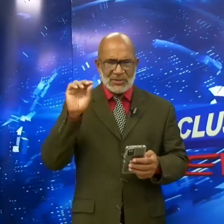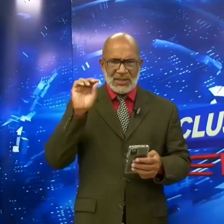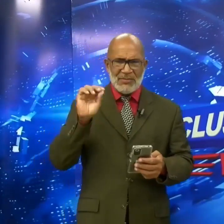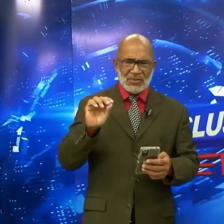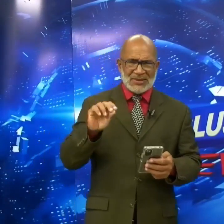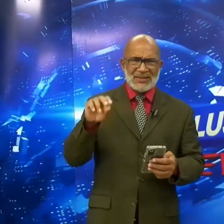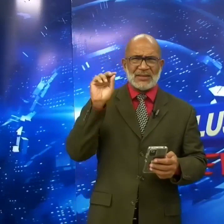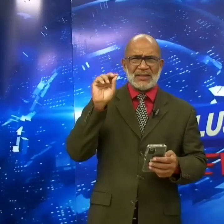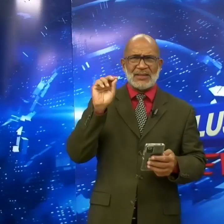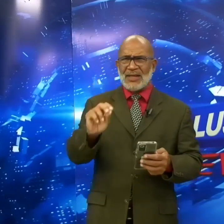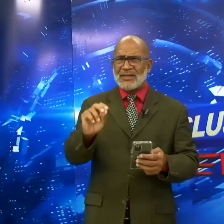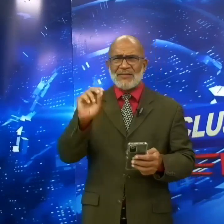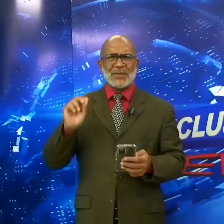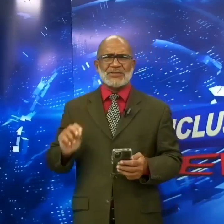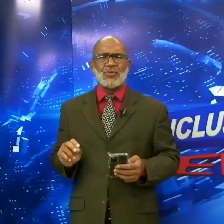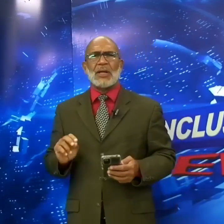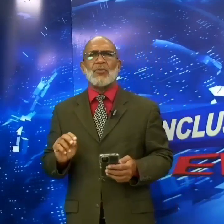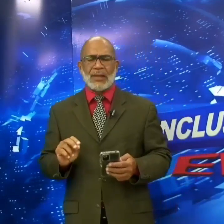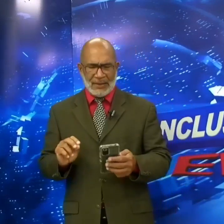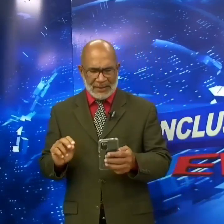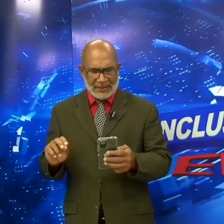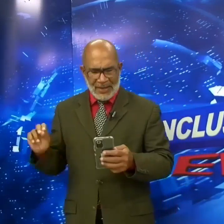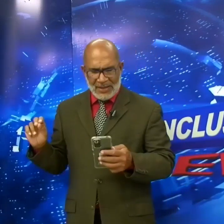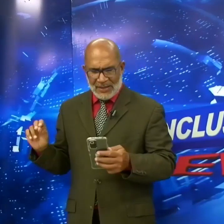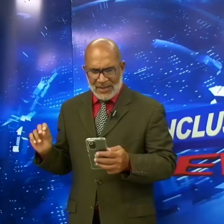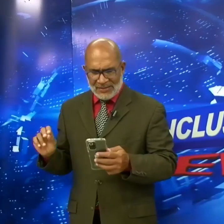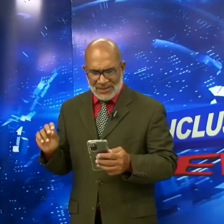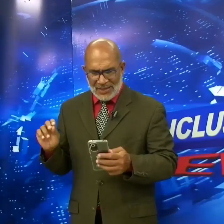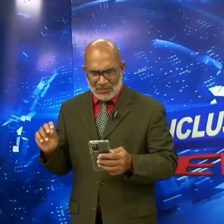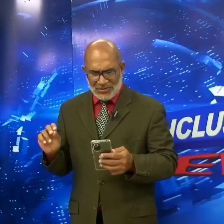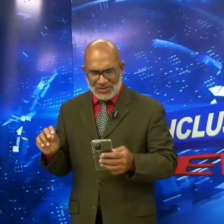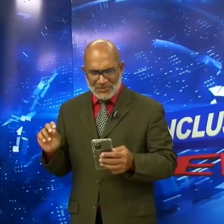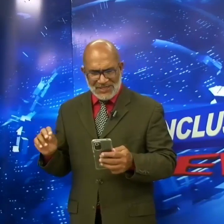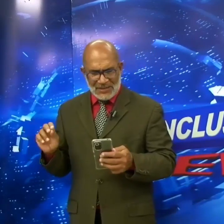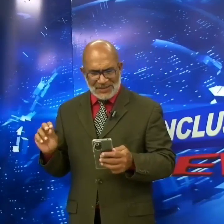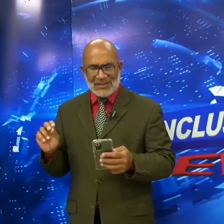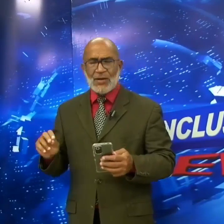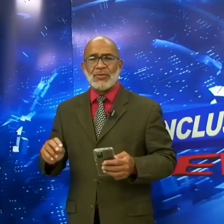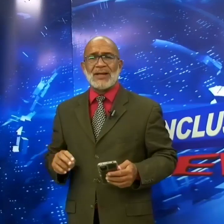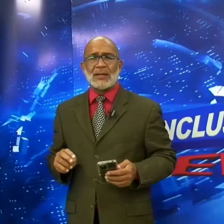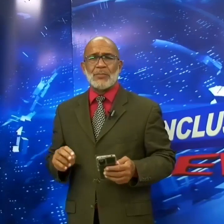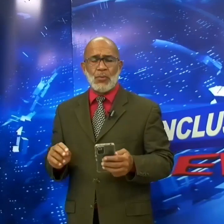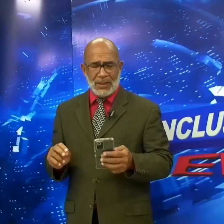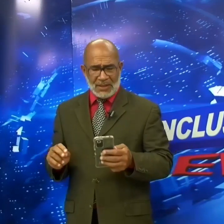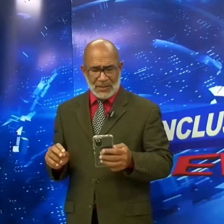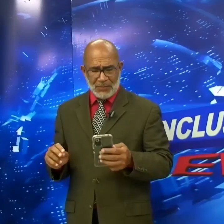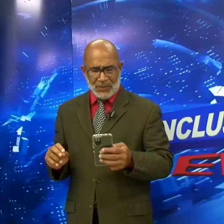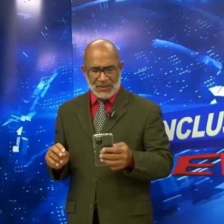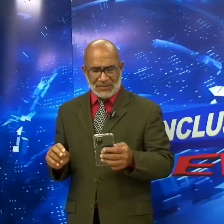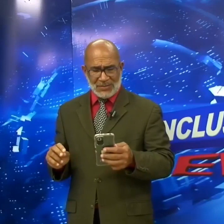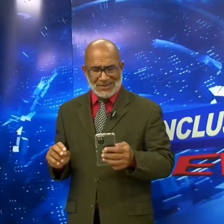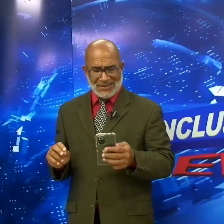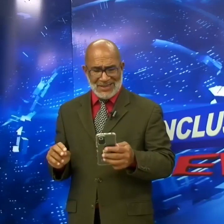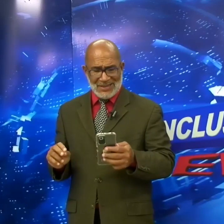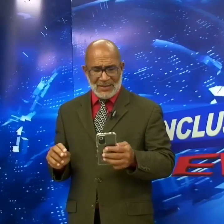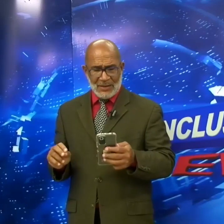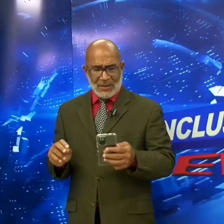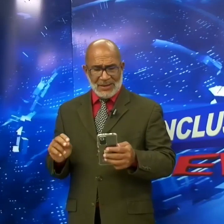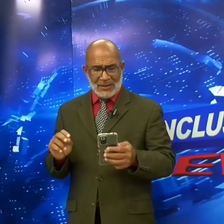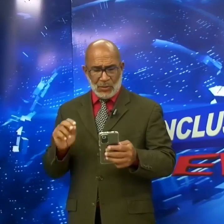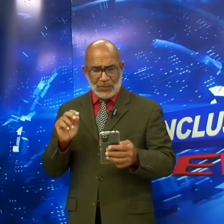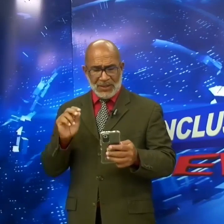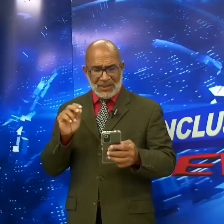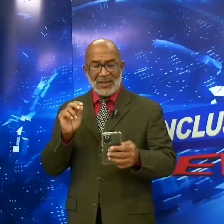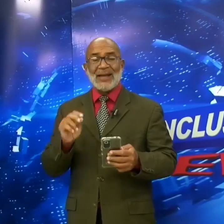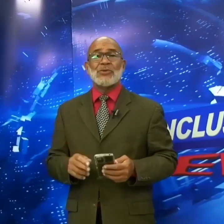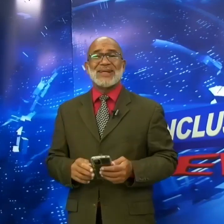que es importante, en esta información que le voy a dar, y es que la Comisión Especial del Senado de la República pues mantiene el